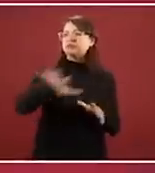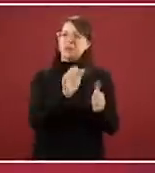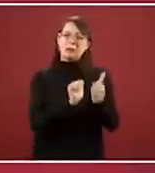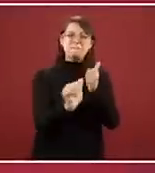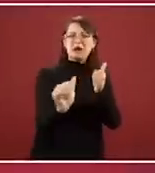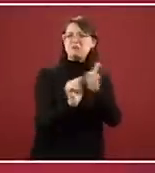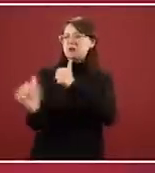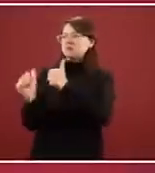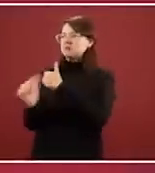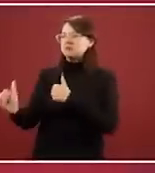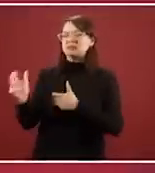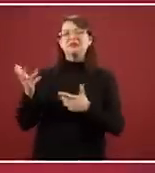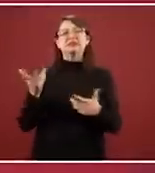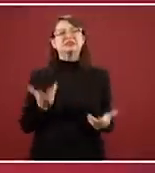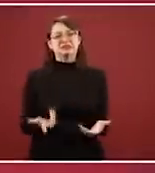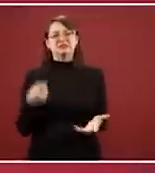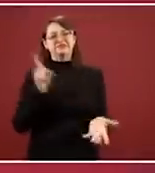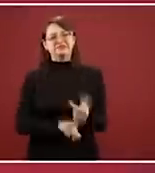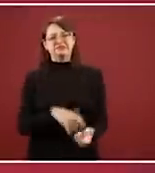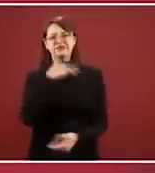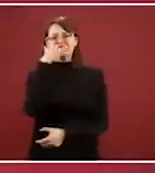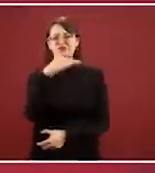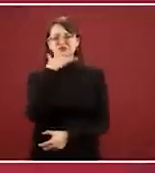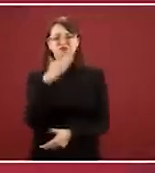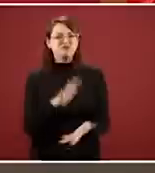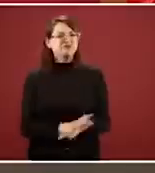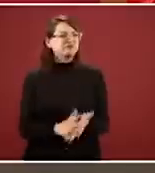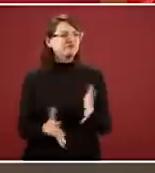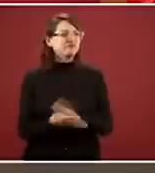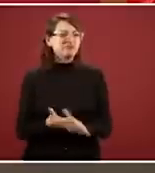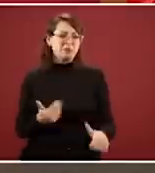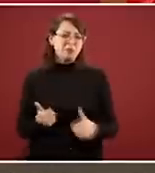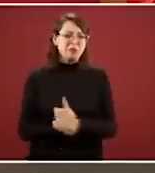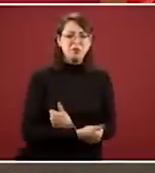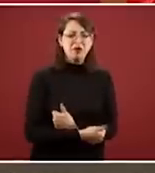también por corrupción, por contubernio,